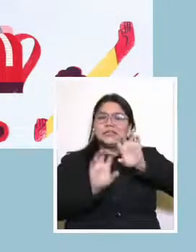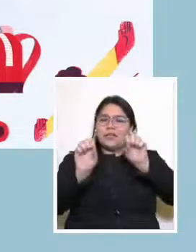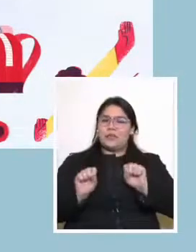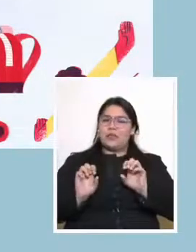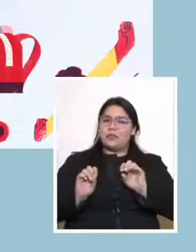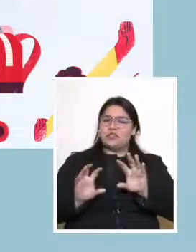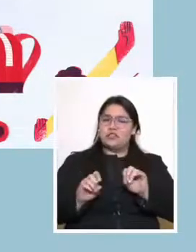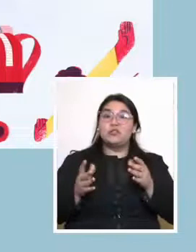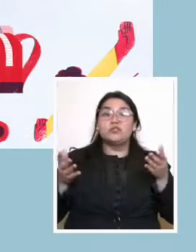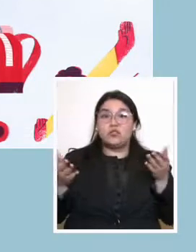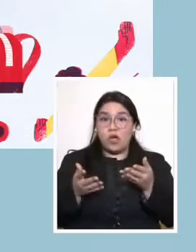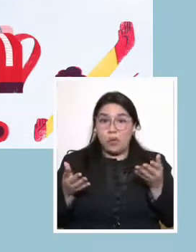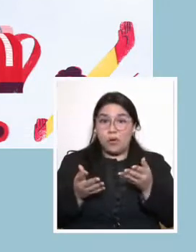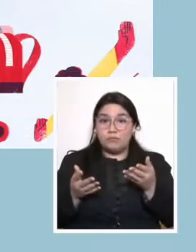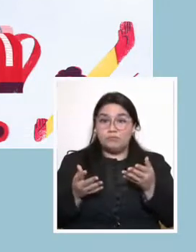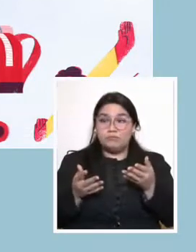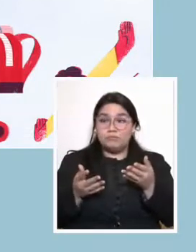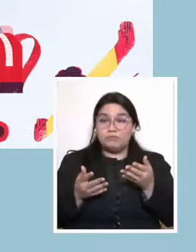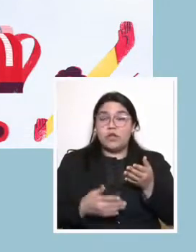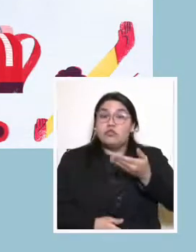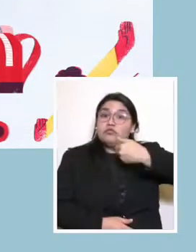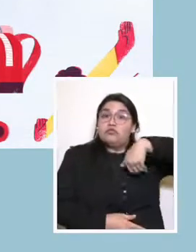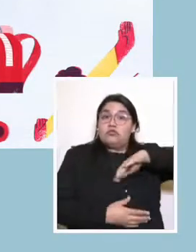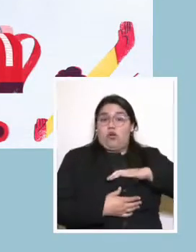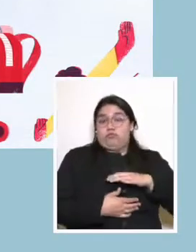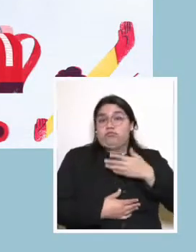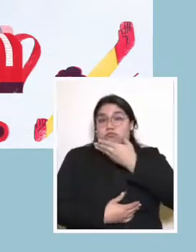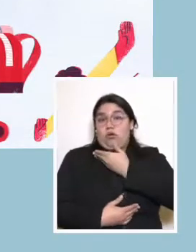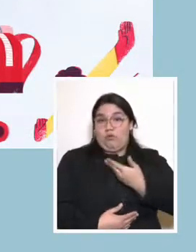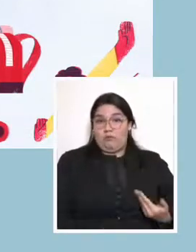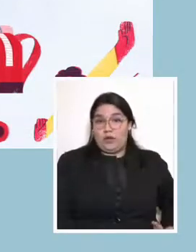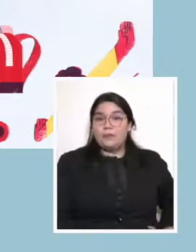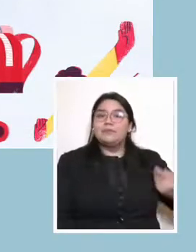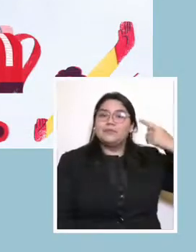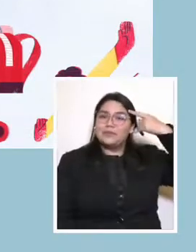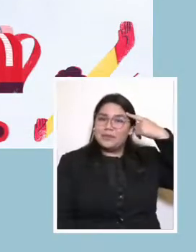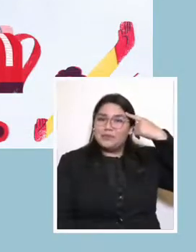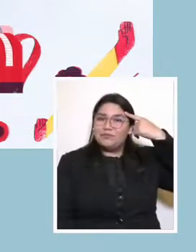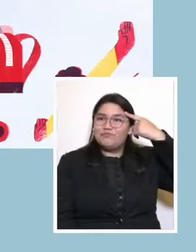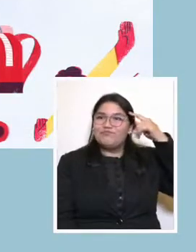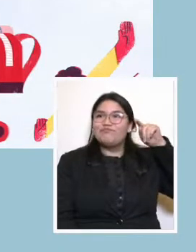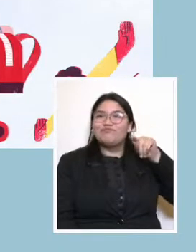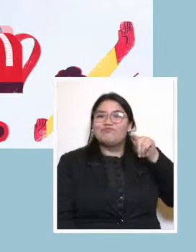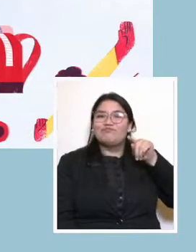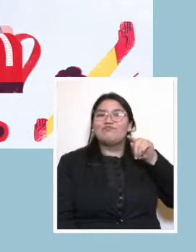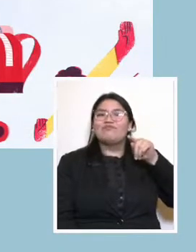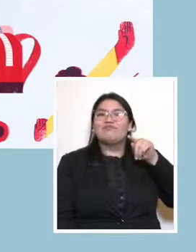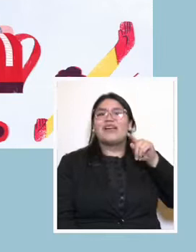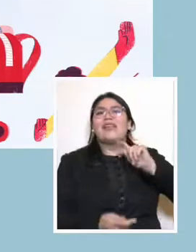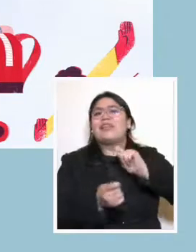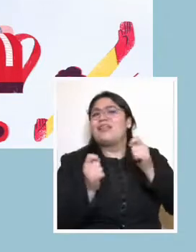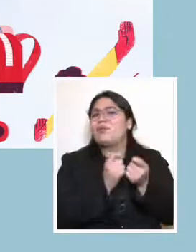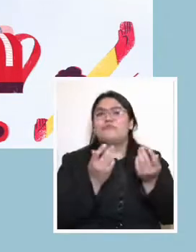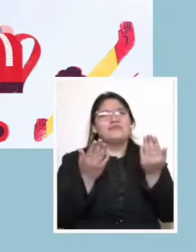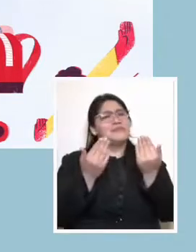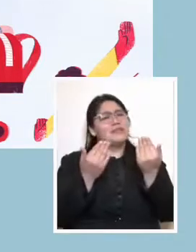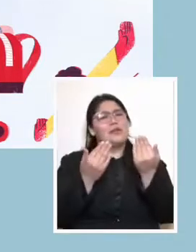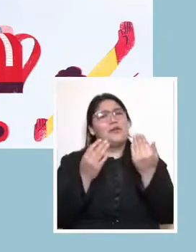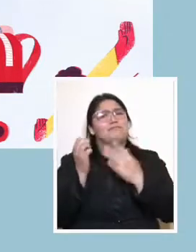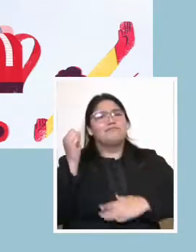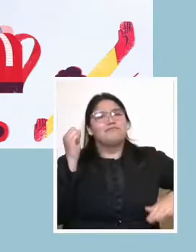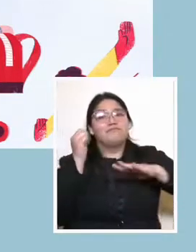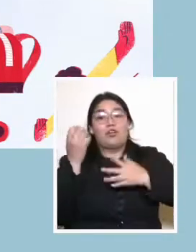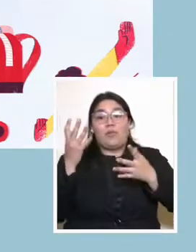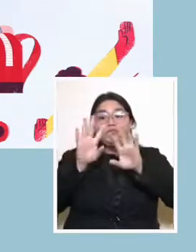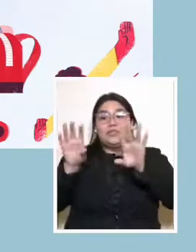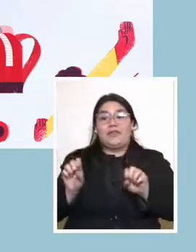lo que nosotros también desde nuestro gobierno hemos pensado que tienen que ser los cambios sustanciales, importantes, ¿no es cierto?, del sistema